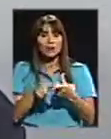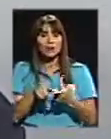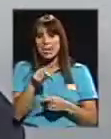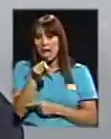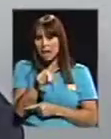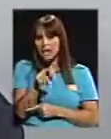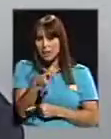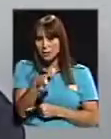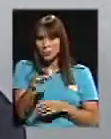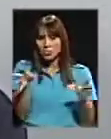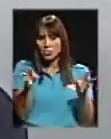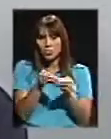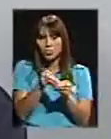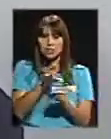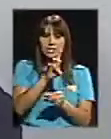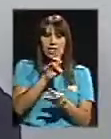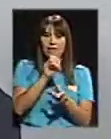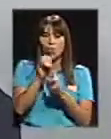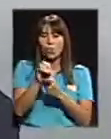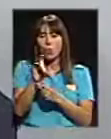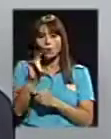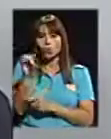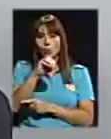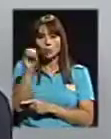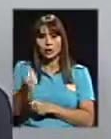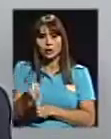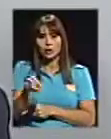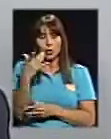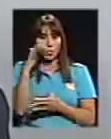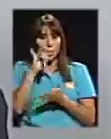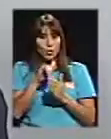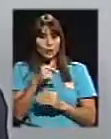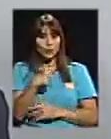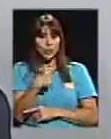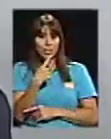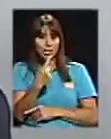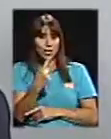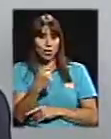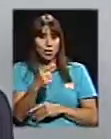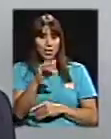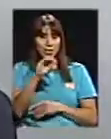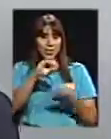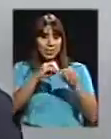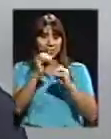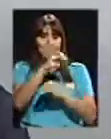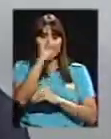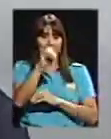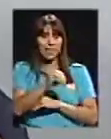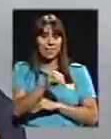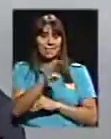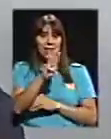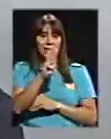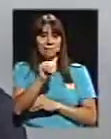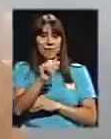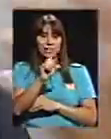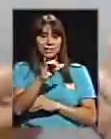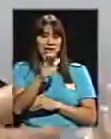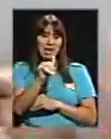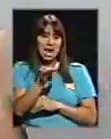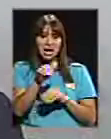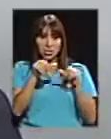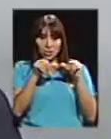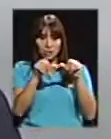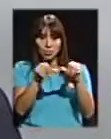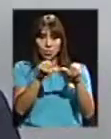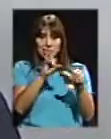7 y 8%, ¿eh? Por eso digo que estando la tasa básica entre 7 y 8%, el incentivo